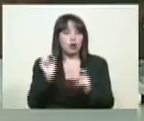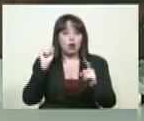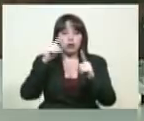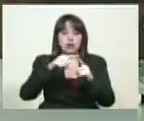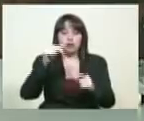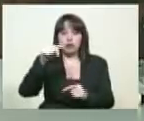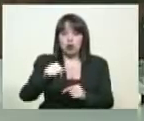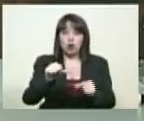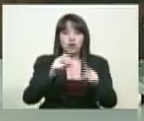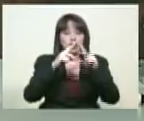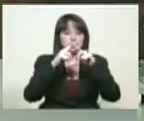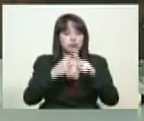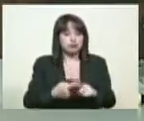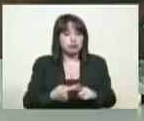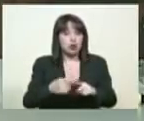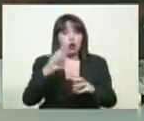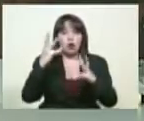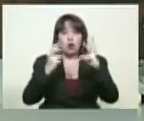transporte